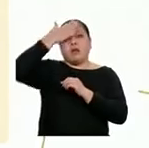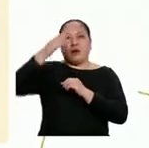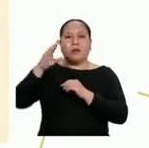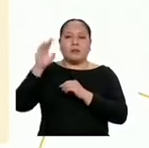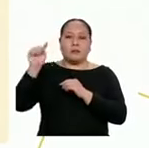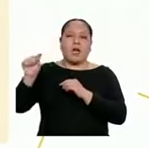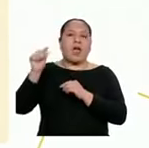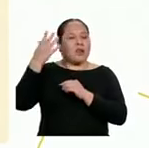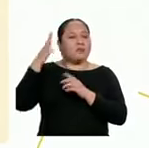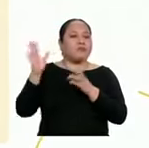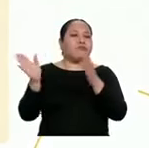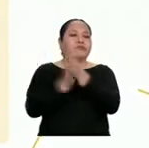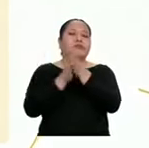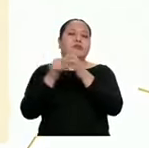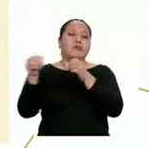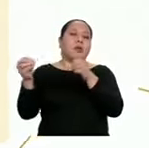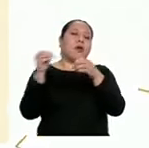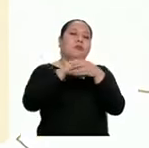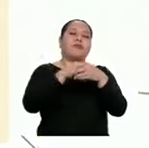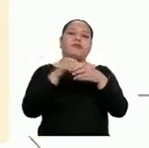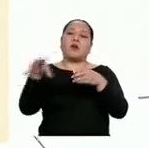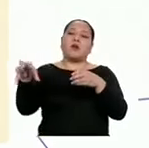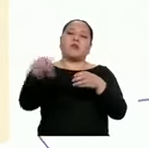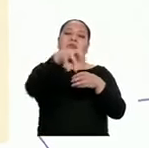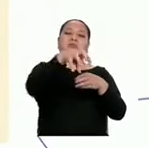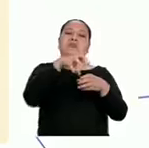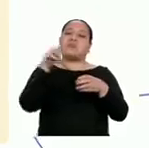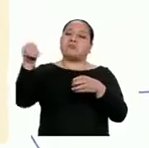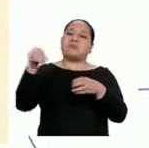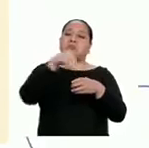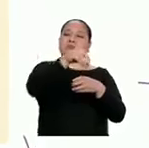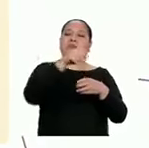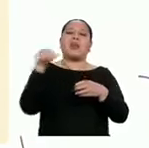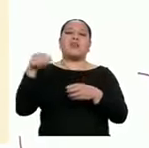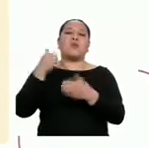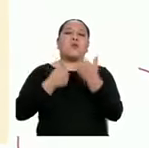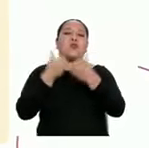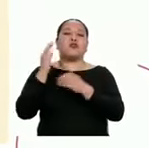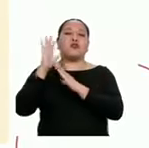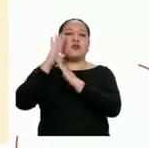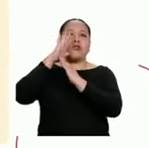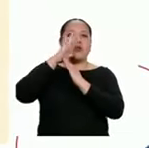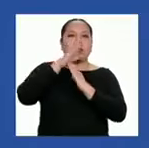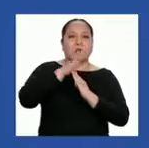se clasifica y entonces se inicia el proceso de discriminación.